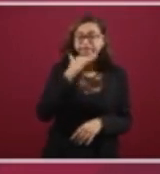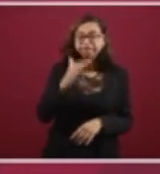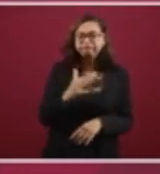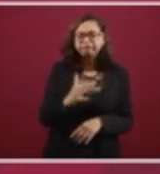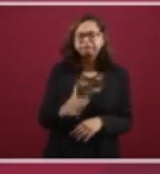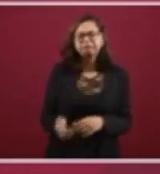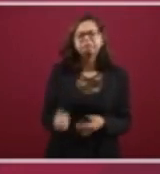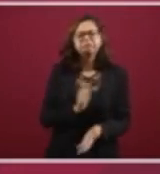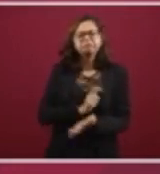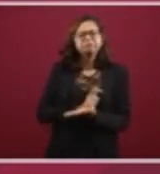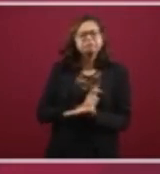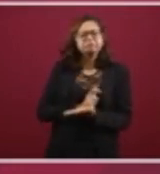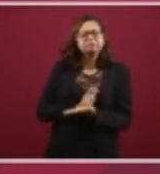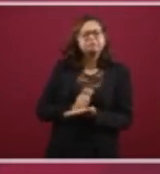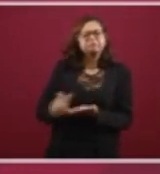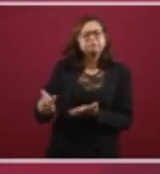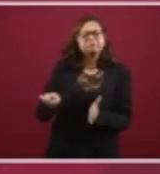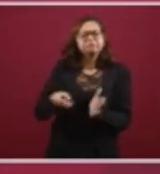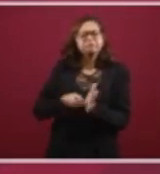bajo fianza.